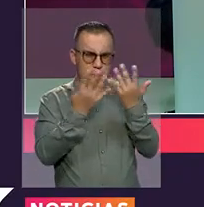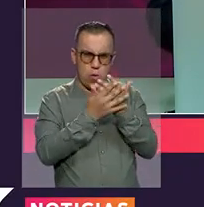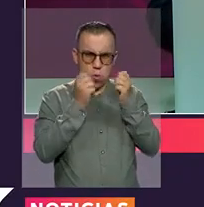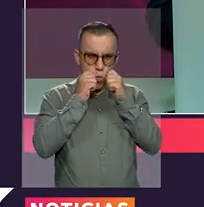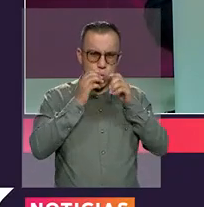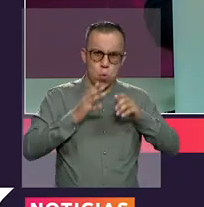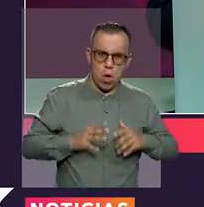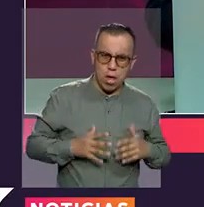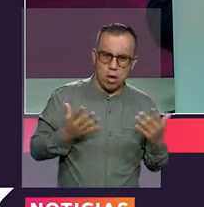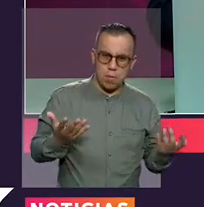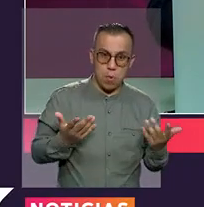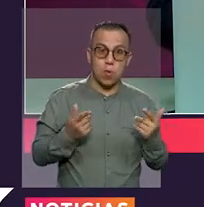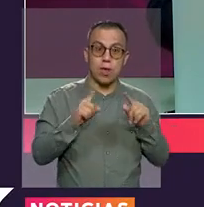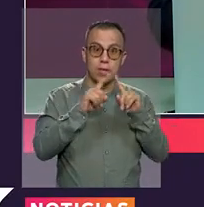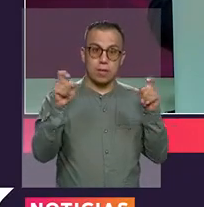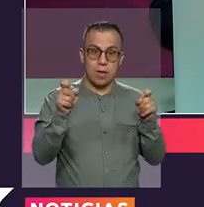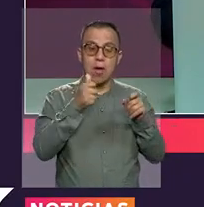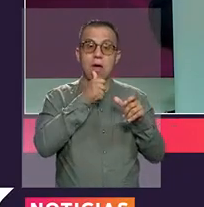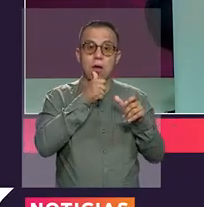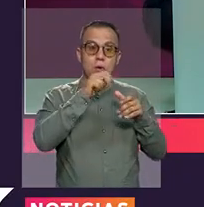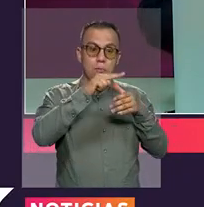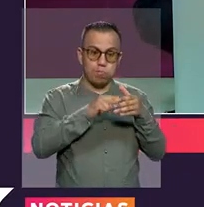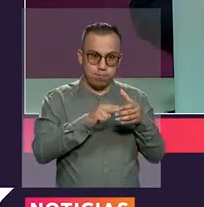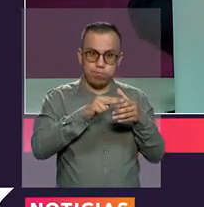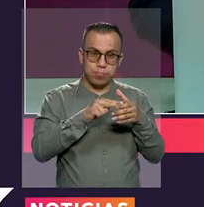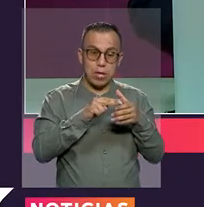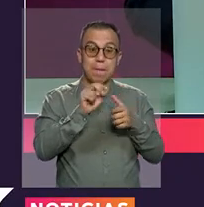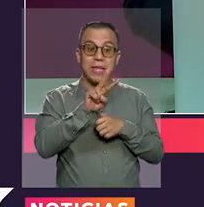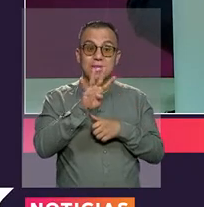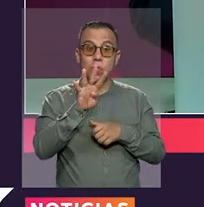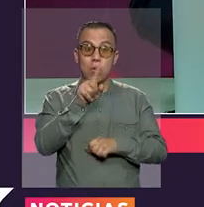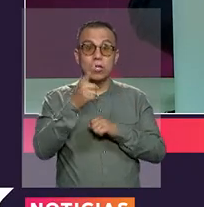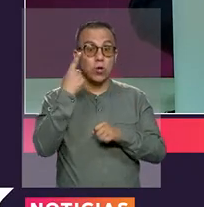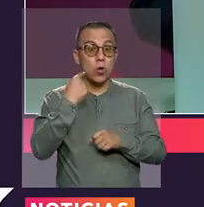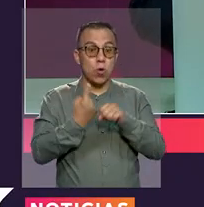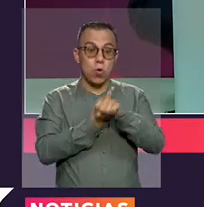un cuerpo cuando ha estado inmerso en el agua 24 horas después.